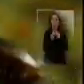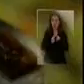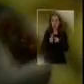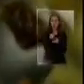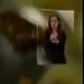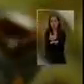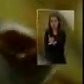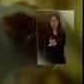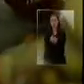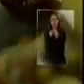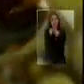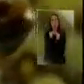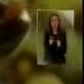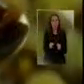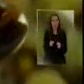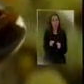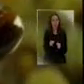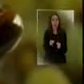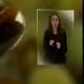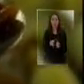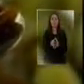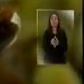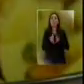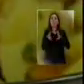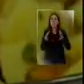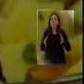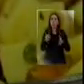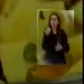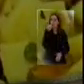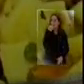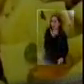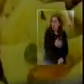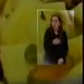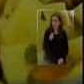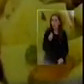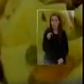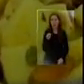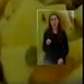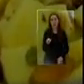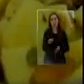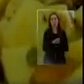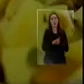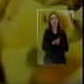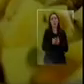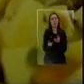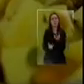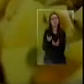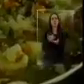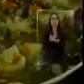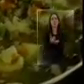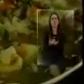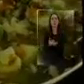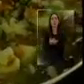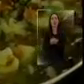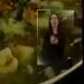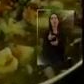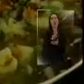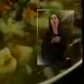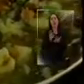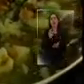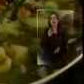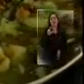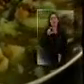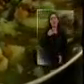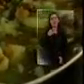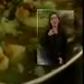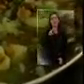ciertas preparaciones puede ser tremendamente sabroso, como en este tipo de estofado, o en el ceviche, o